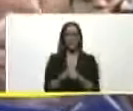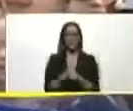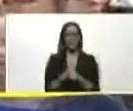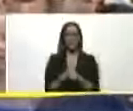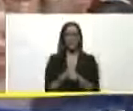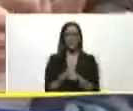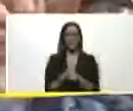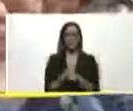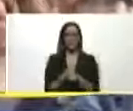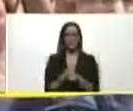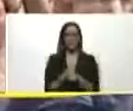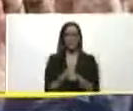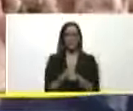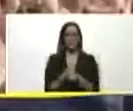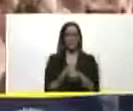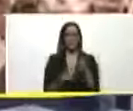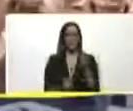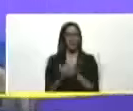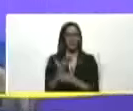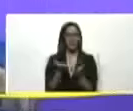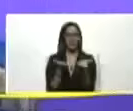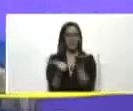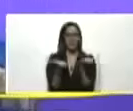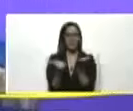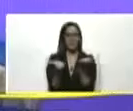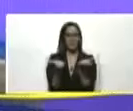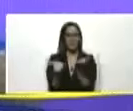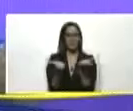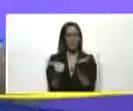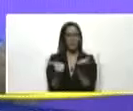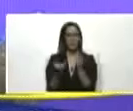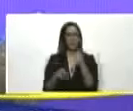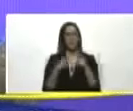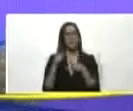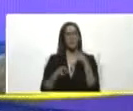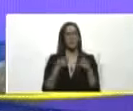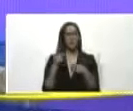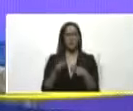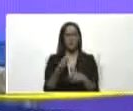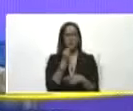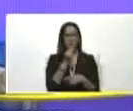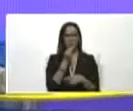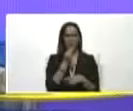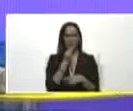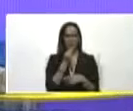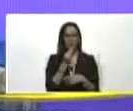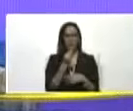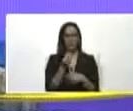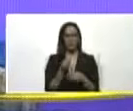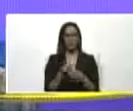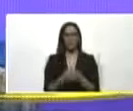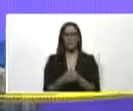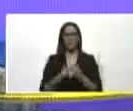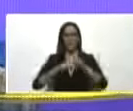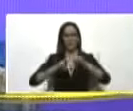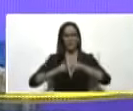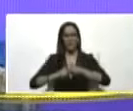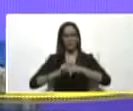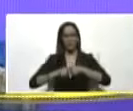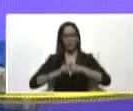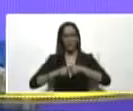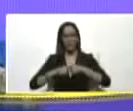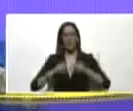trabajo en la creación de servicios de alimentos manufactura